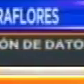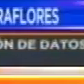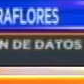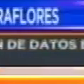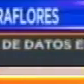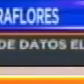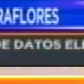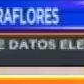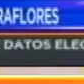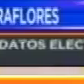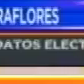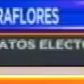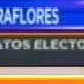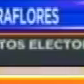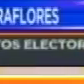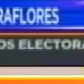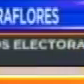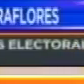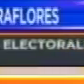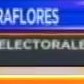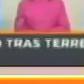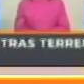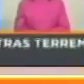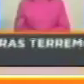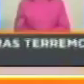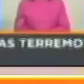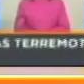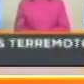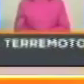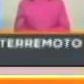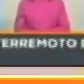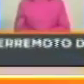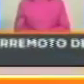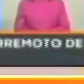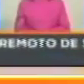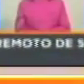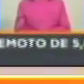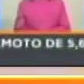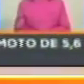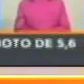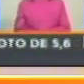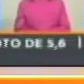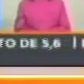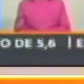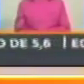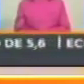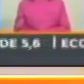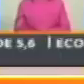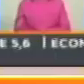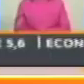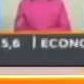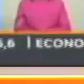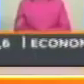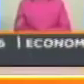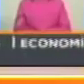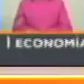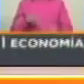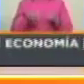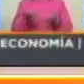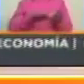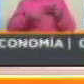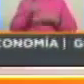buscando. Y no es otra cosa que la repetición de la vieja coartada castrista de que cuando ellos